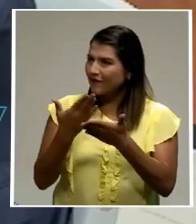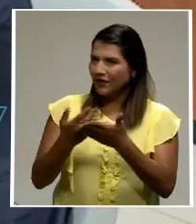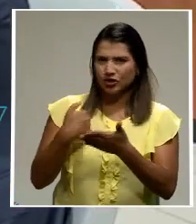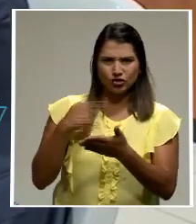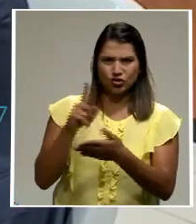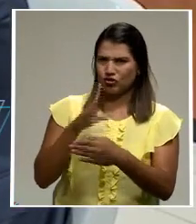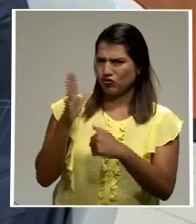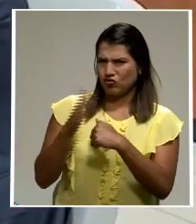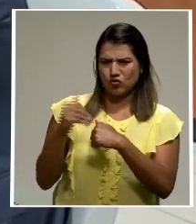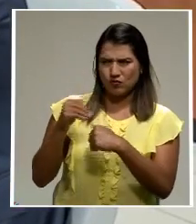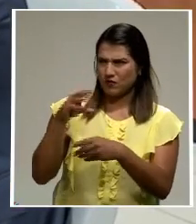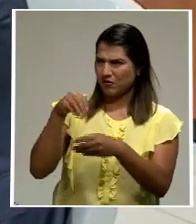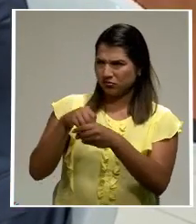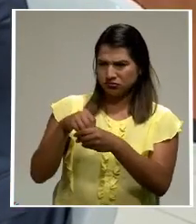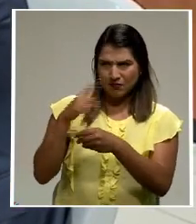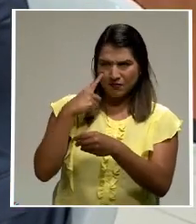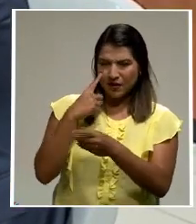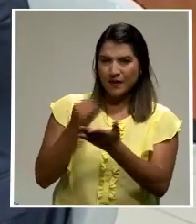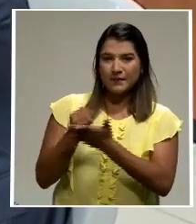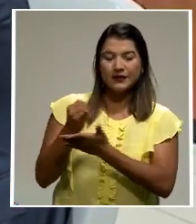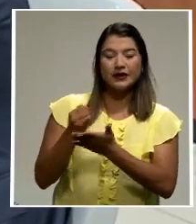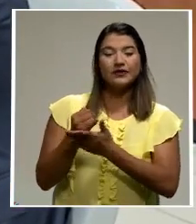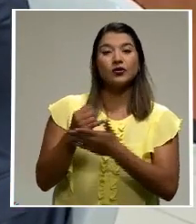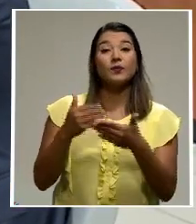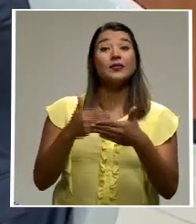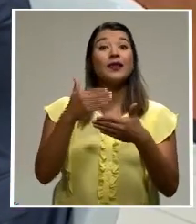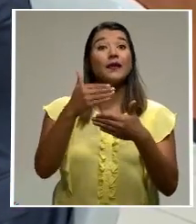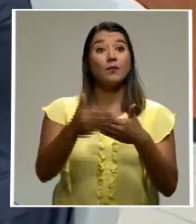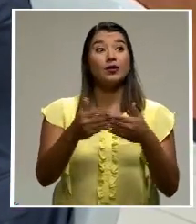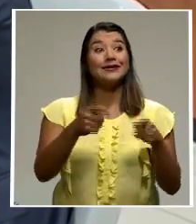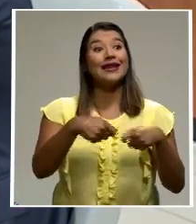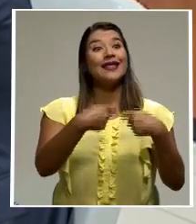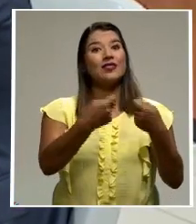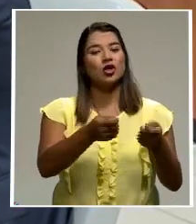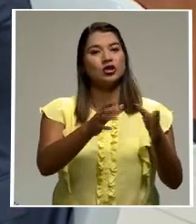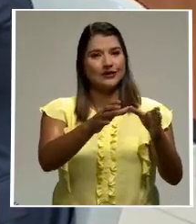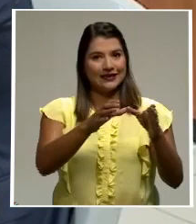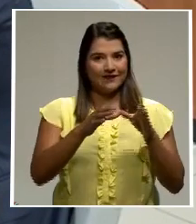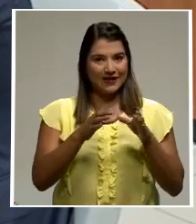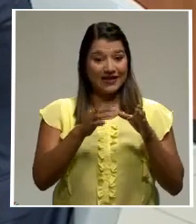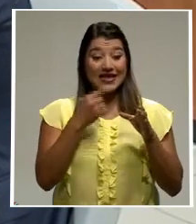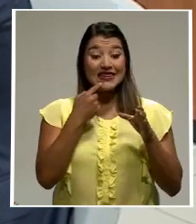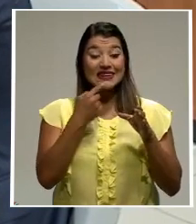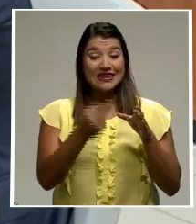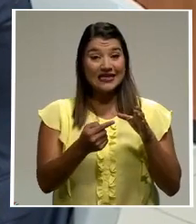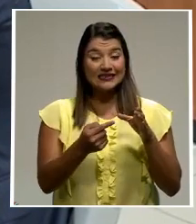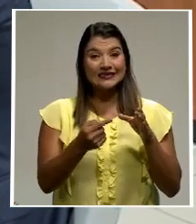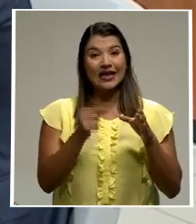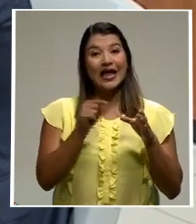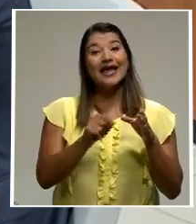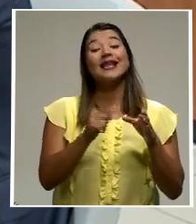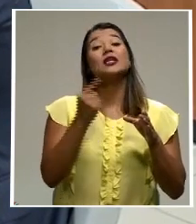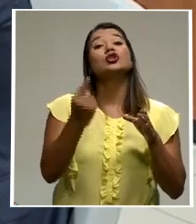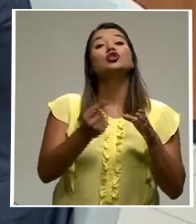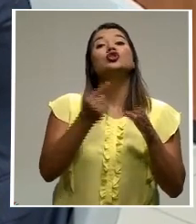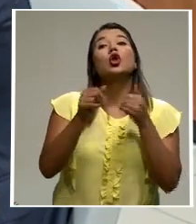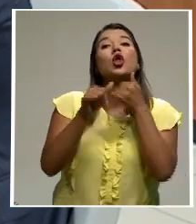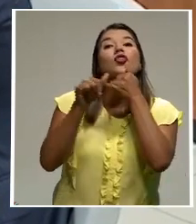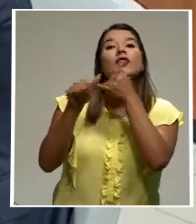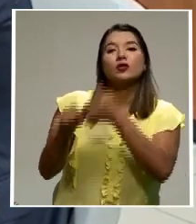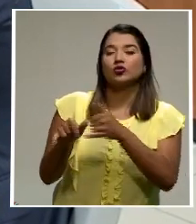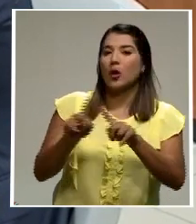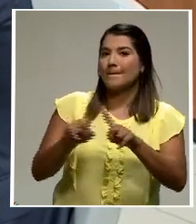causa. Luego de esta gestión, Araya Monge recibió el certificado, donde se indicaba que él en la causa solo era denunciado.